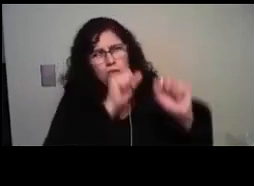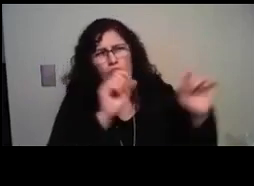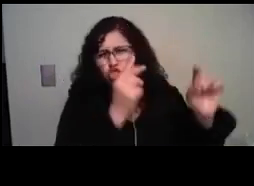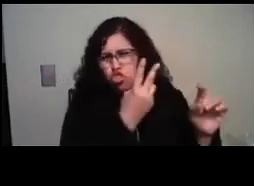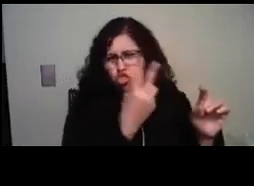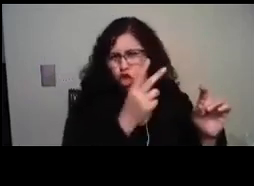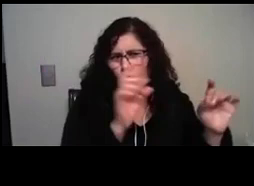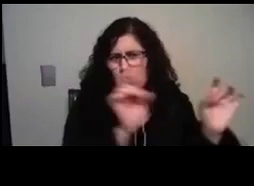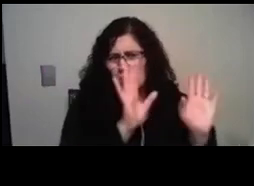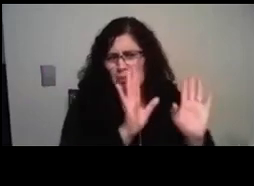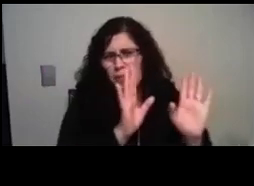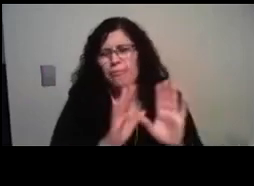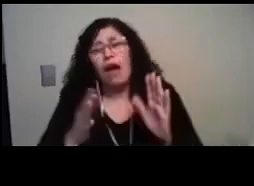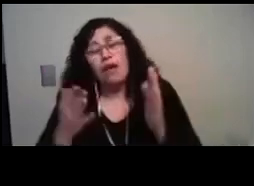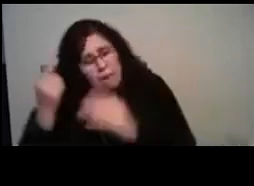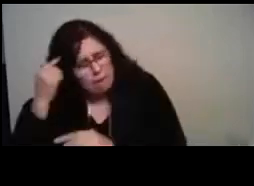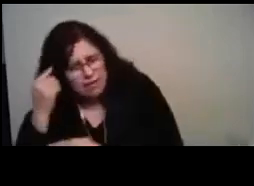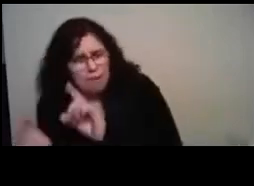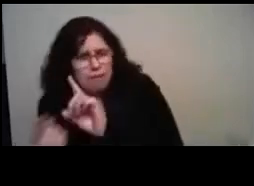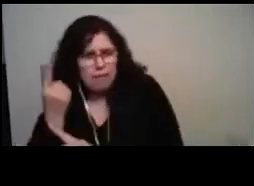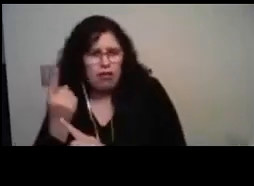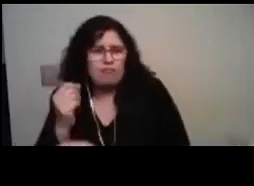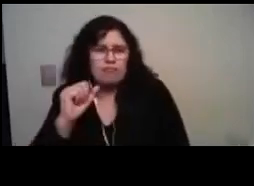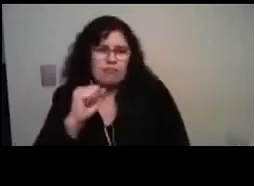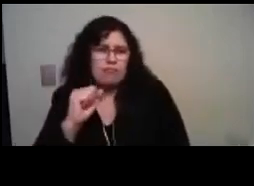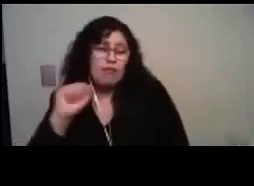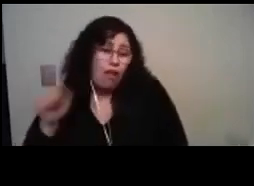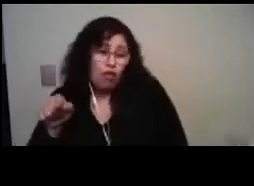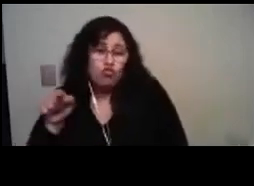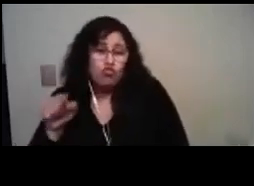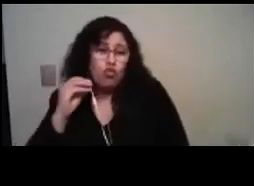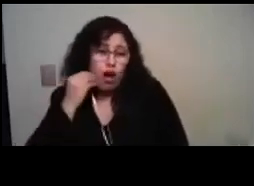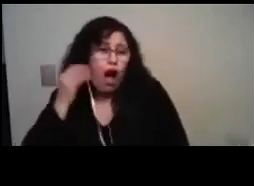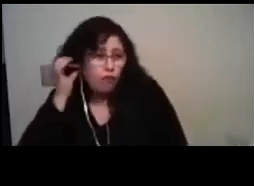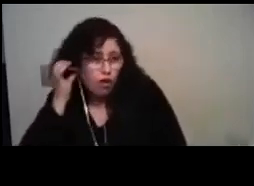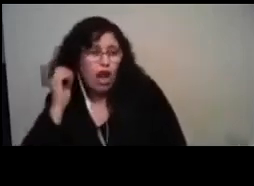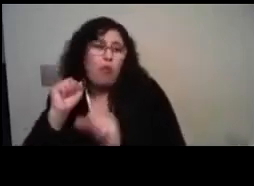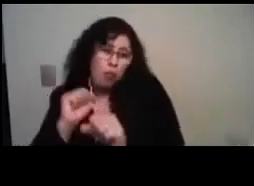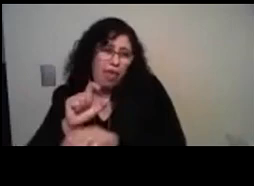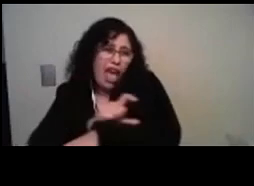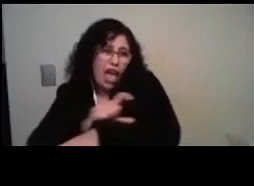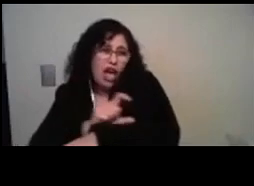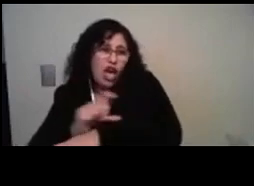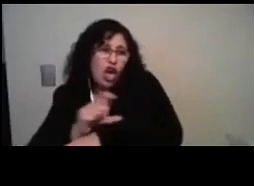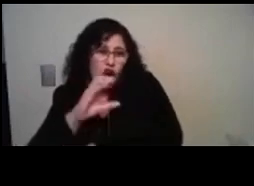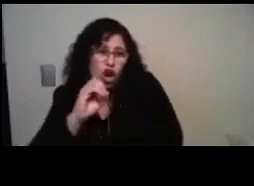que probablemente tu abuela pudo haber tenido otros factores de riesgo más, como puede ser el colesterol, hipertensión arterial,